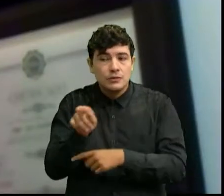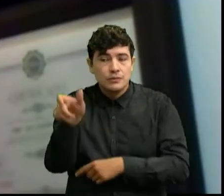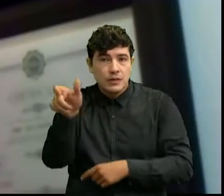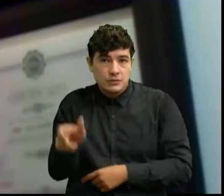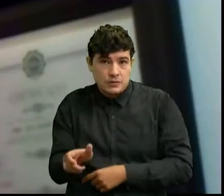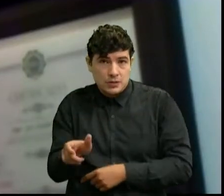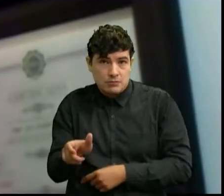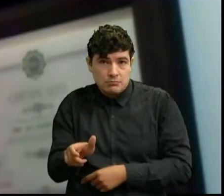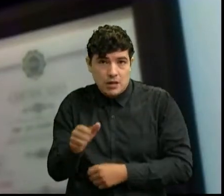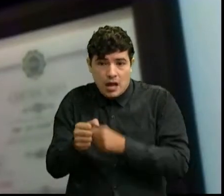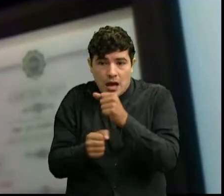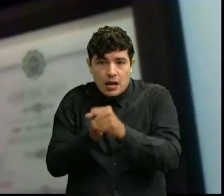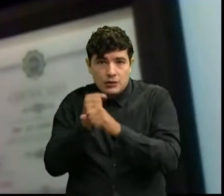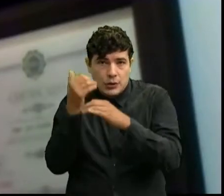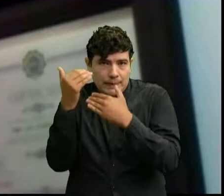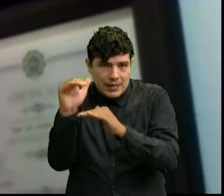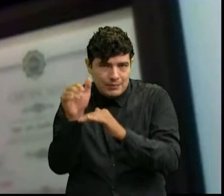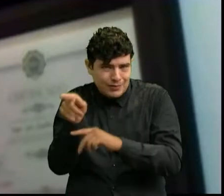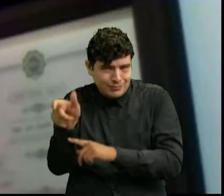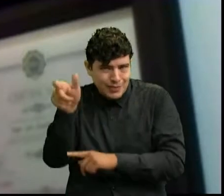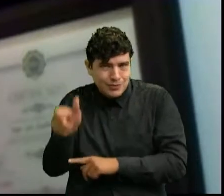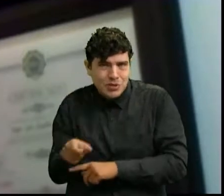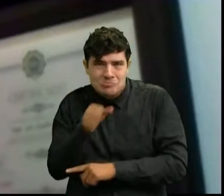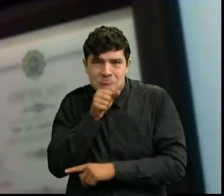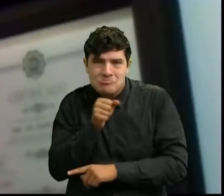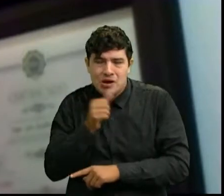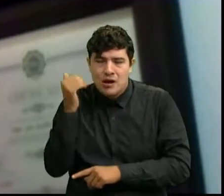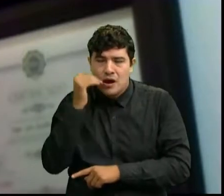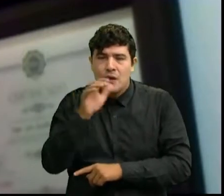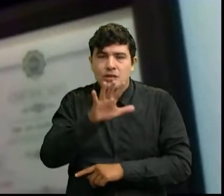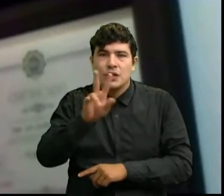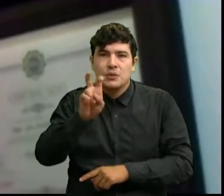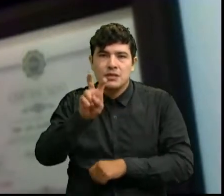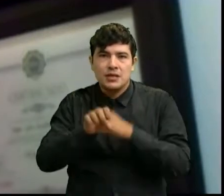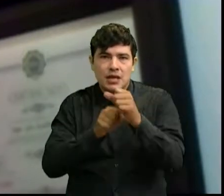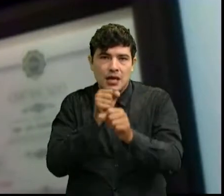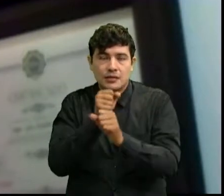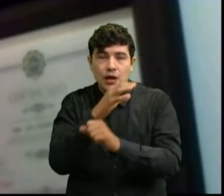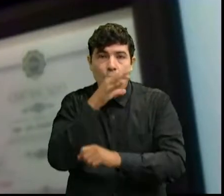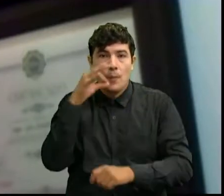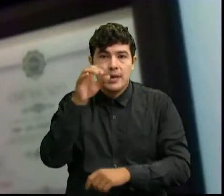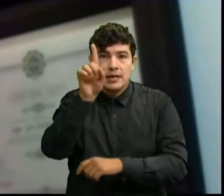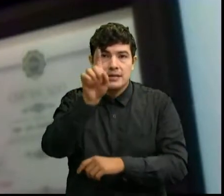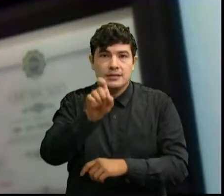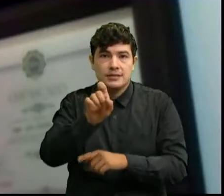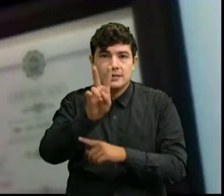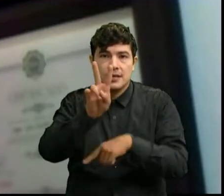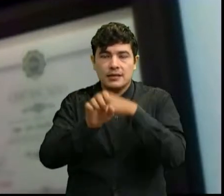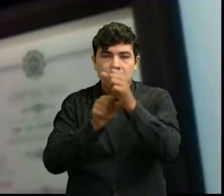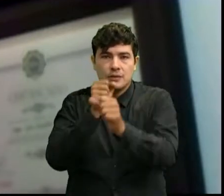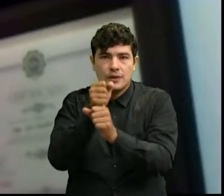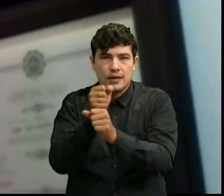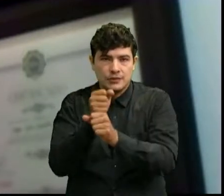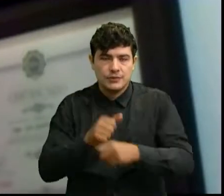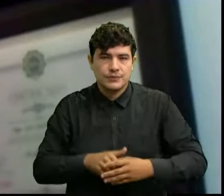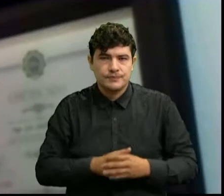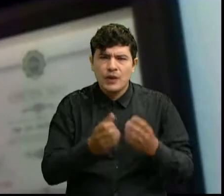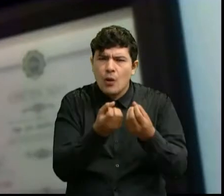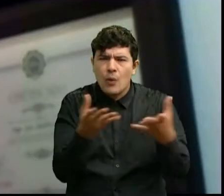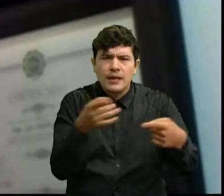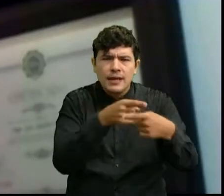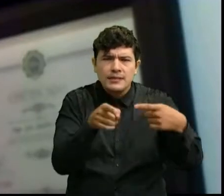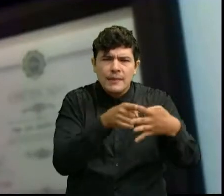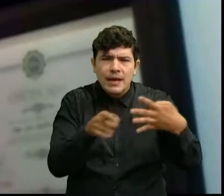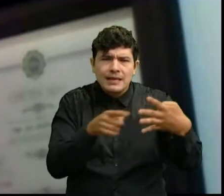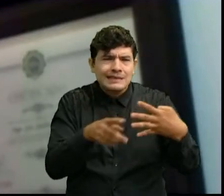a la edad mínima para pensionarse por vejez, mujeres 57 años, hombres 62, y el número de semanas no